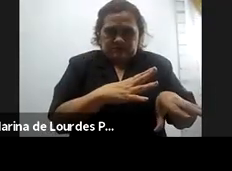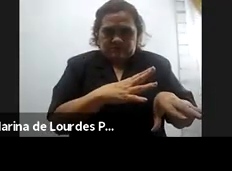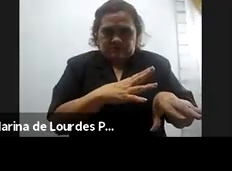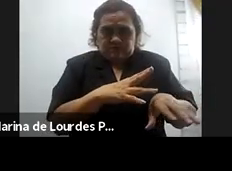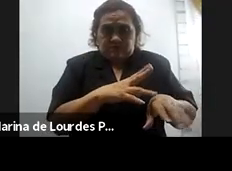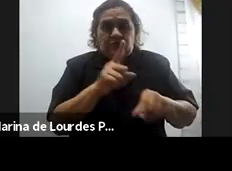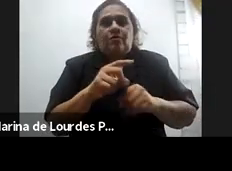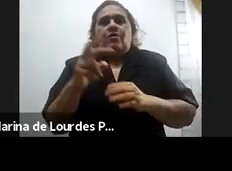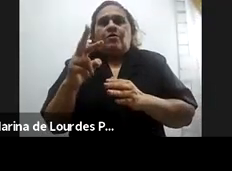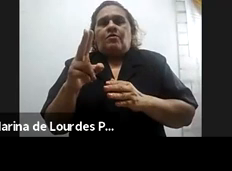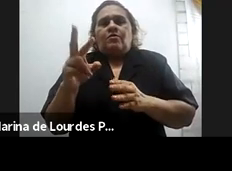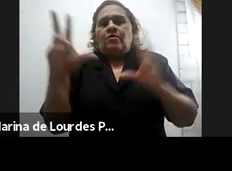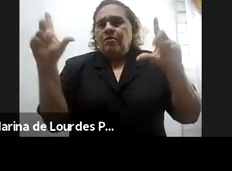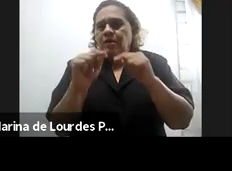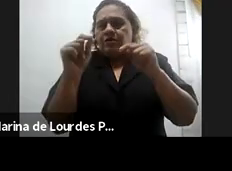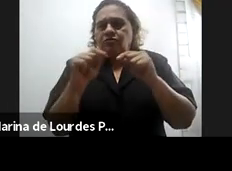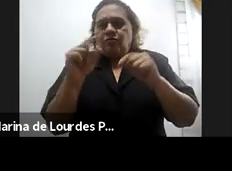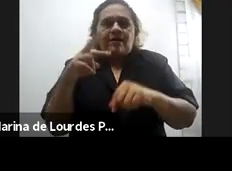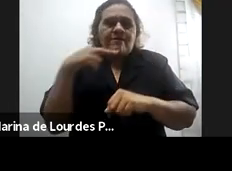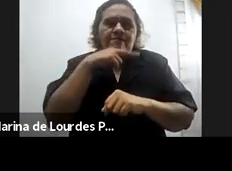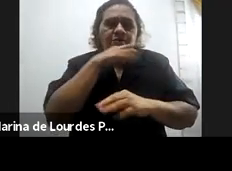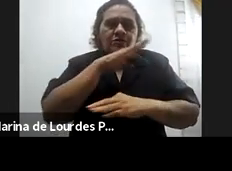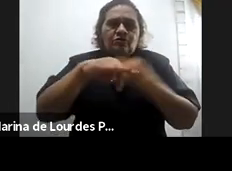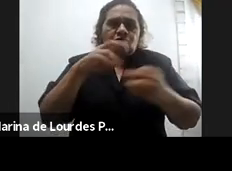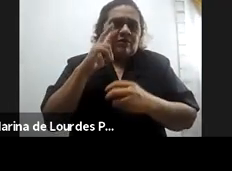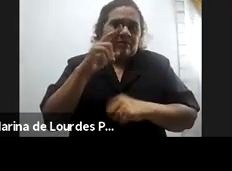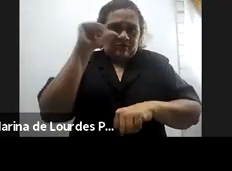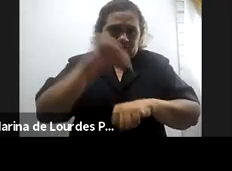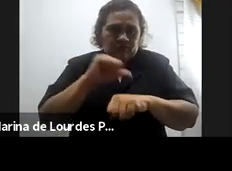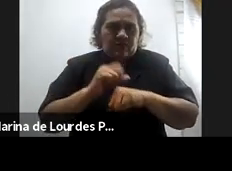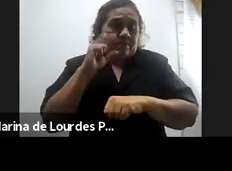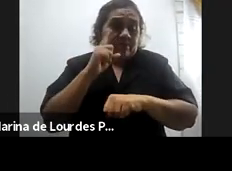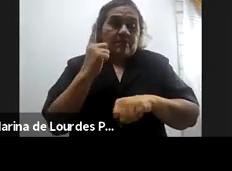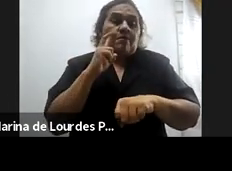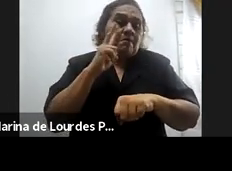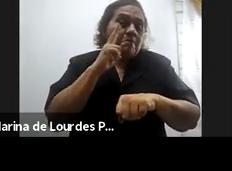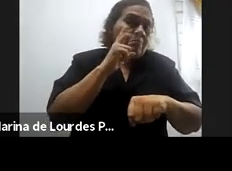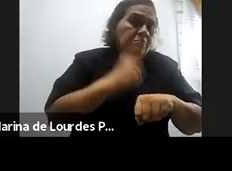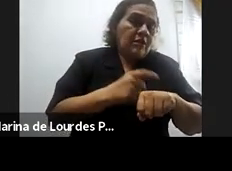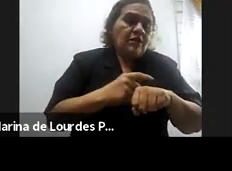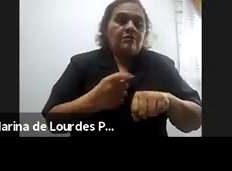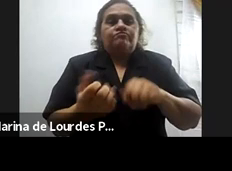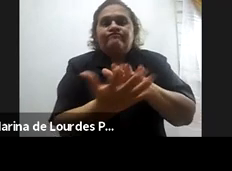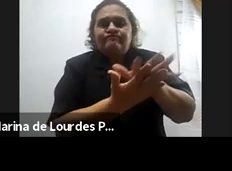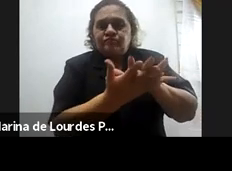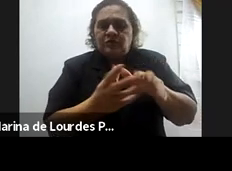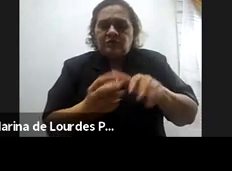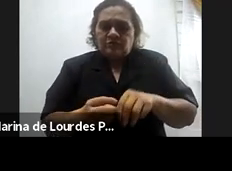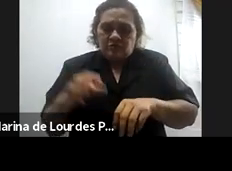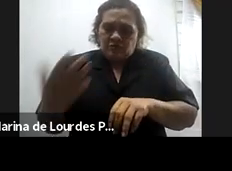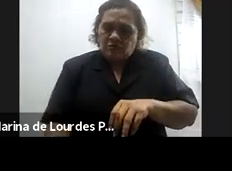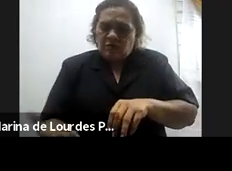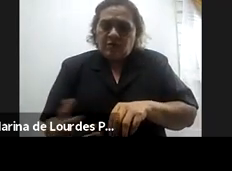repaso muy rápido, ¿no? De todo lo que hemos visto el día de hoy. Revisarse los pies con un espejo, como nos mostró el video,